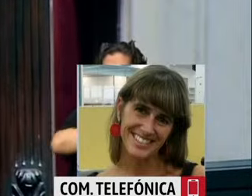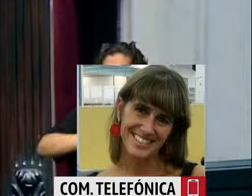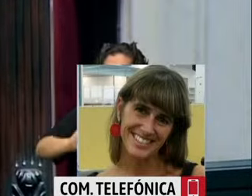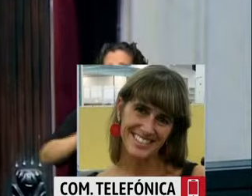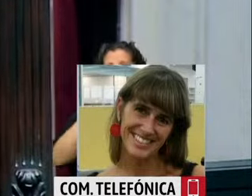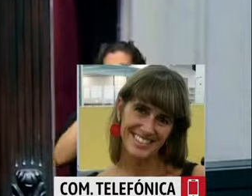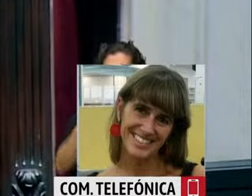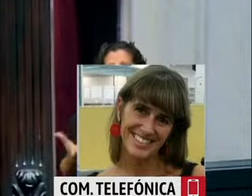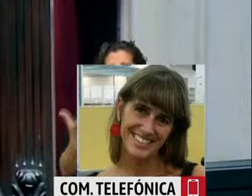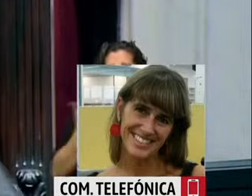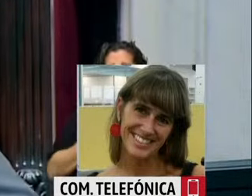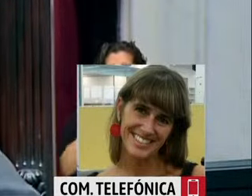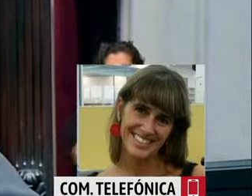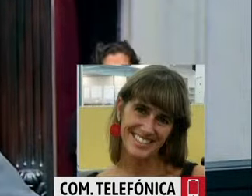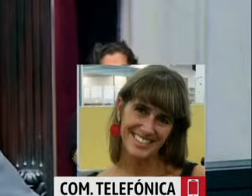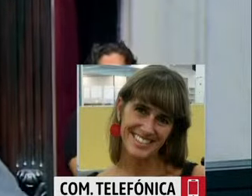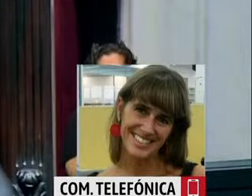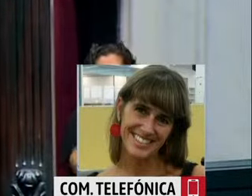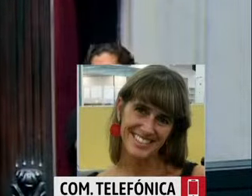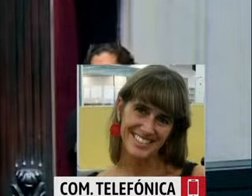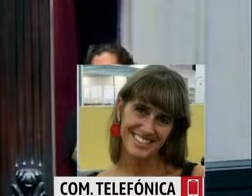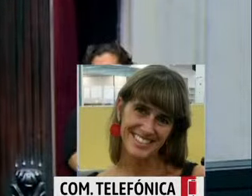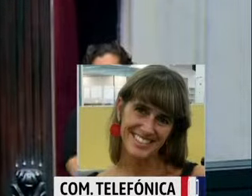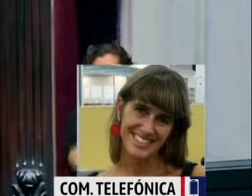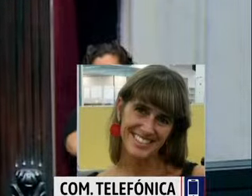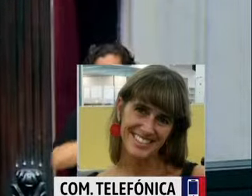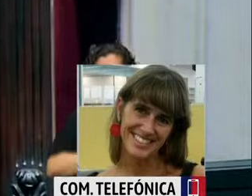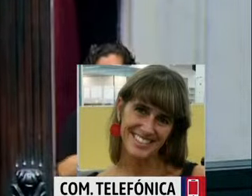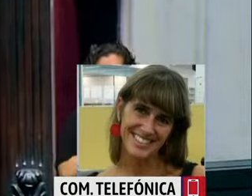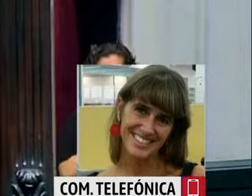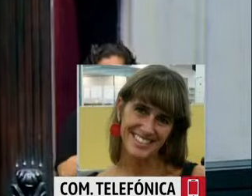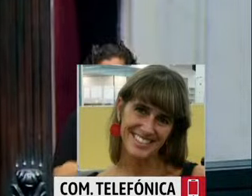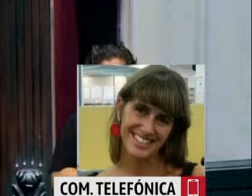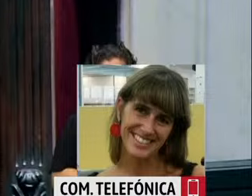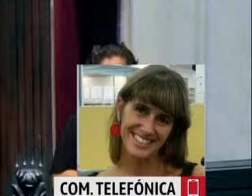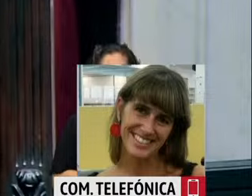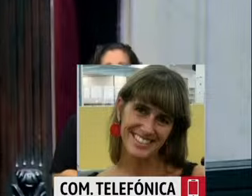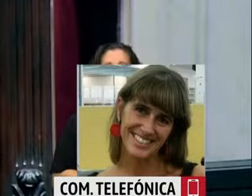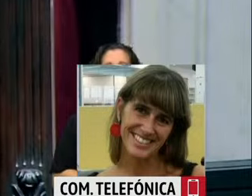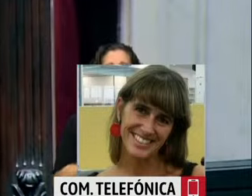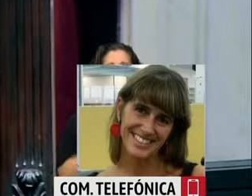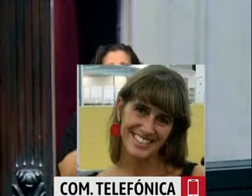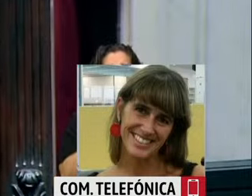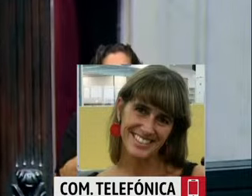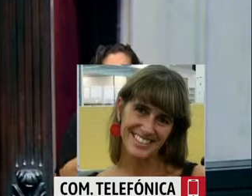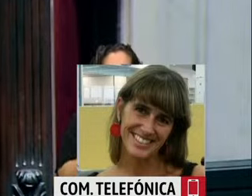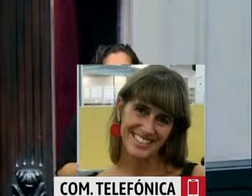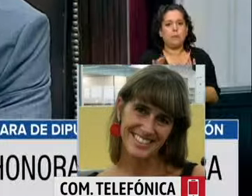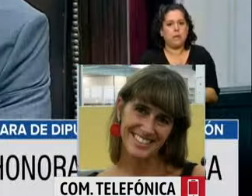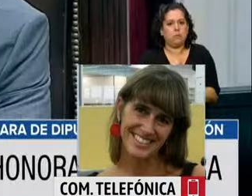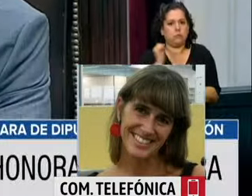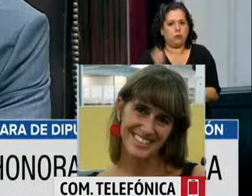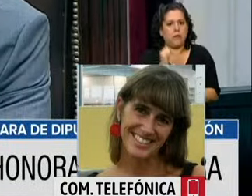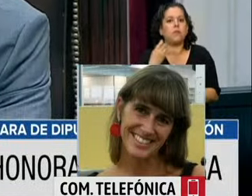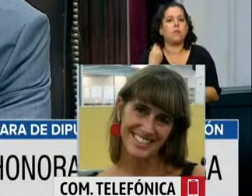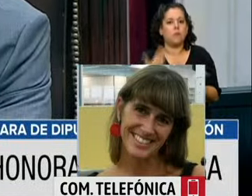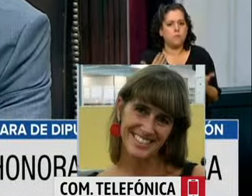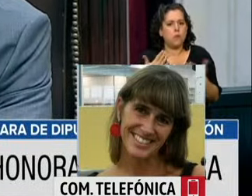intime a expert a que convoque a la comisión para dar el dictamen y llevarlo al